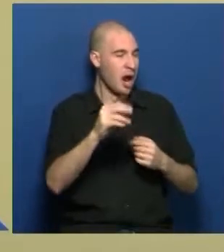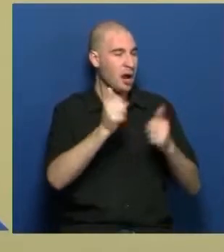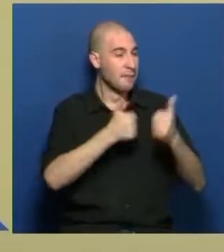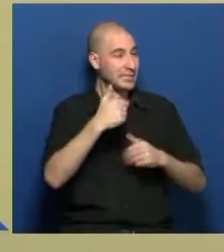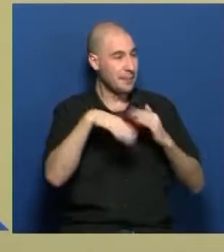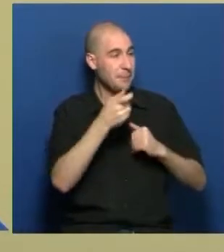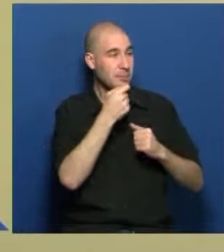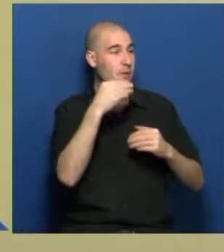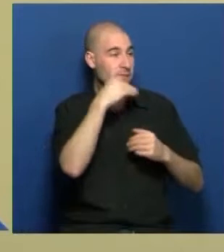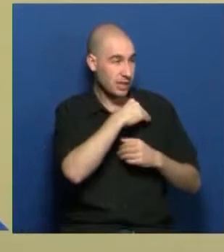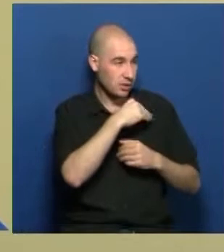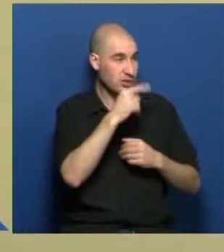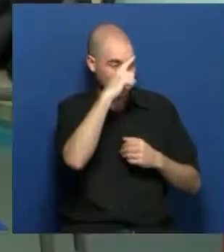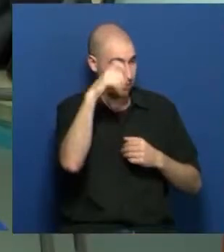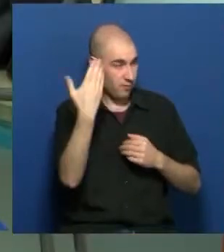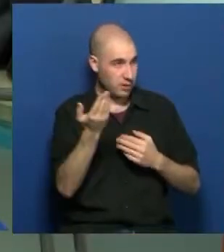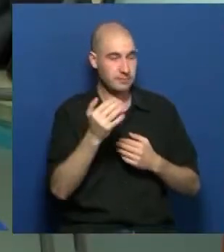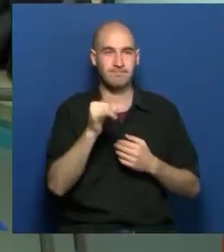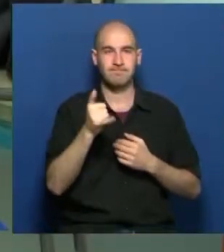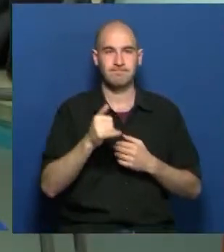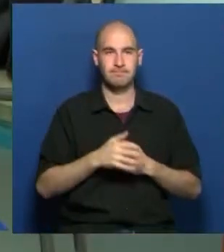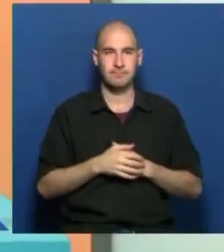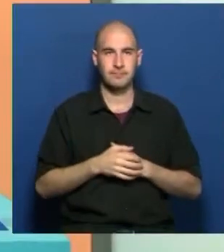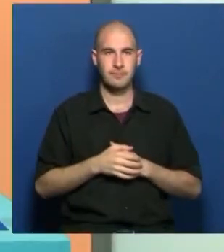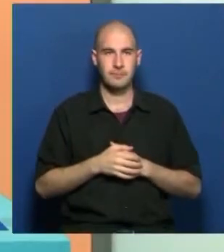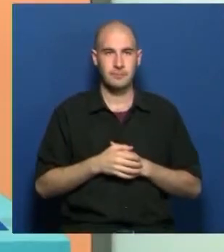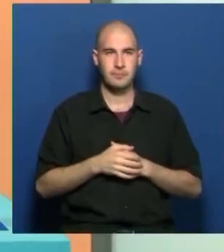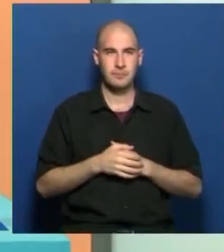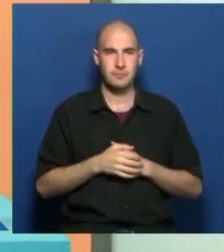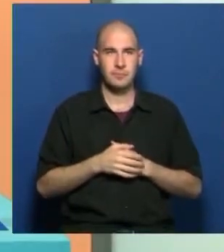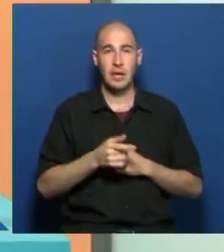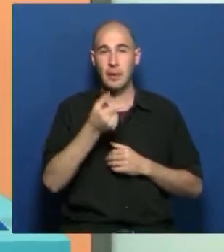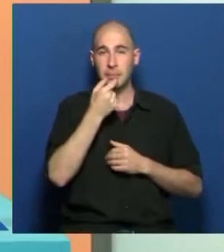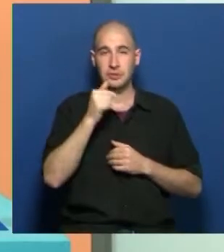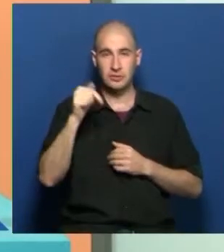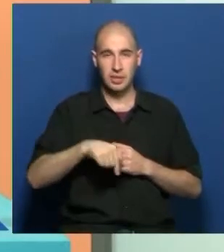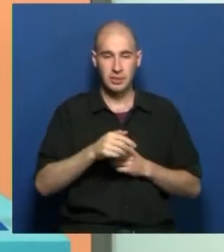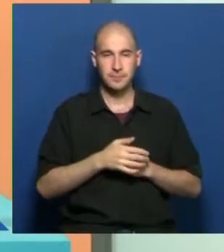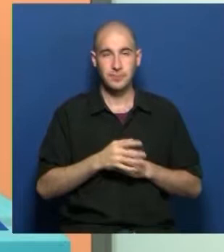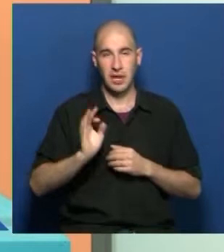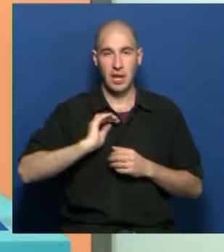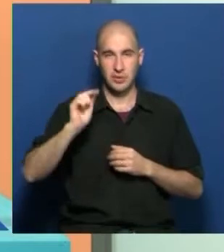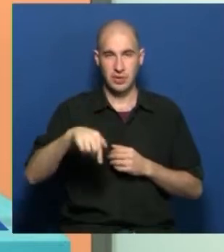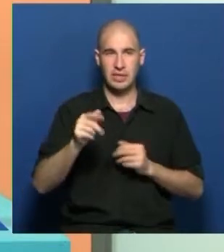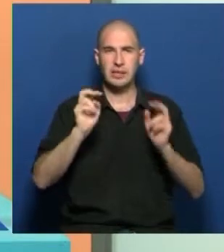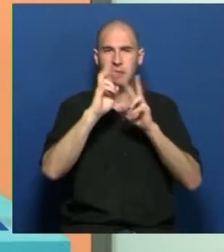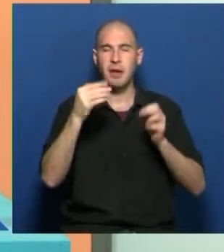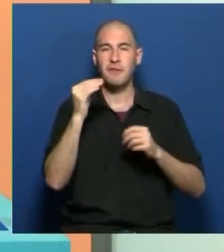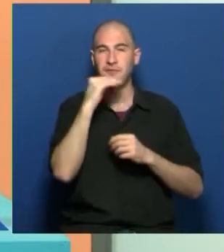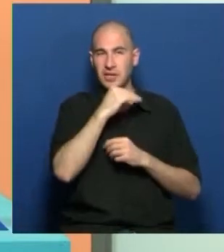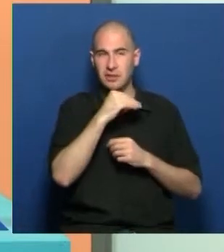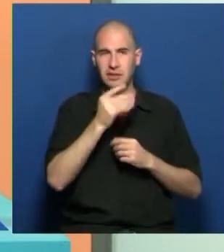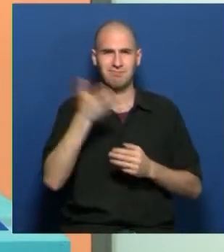competitivas, como por ejemplo el vino en el exterior. Sí. Lo que pasa es que también en Mendoza, sobre todo este año, el tema del vino está